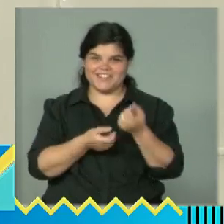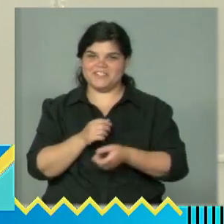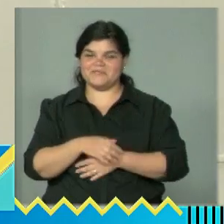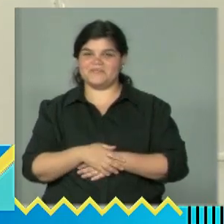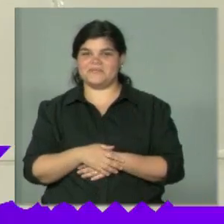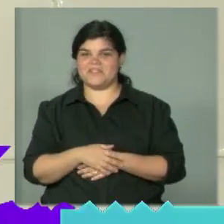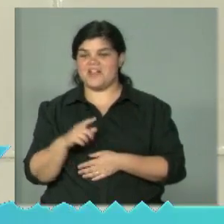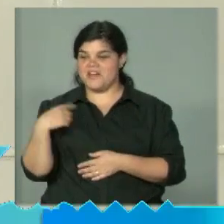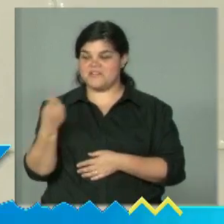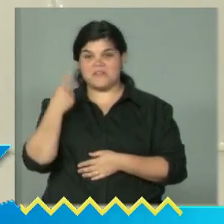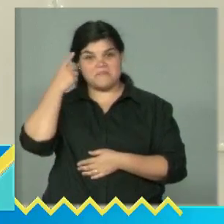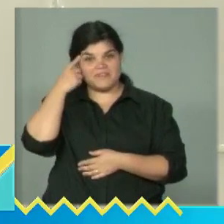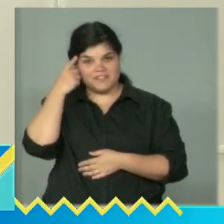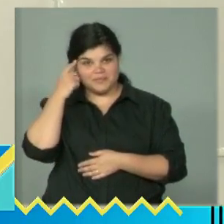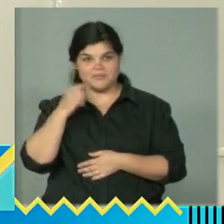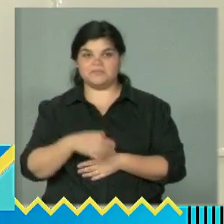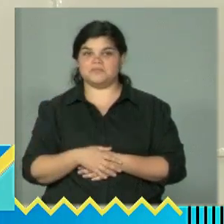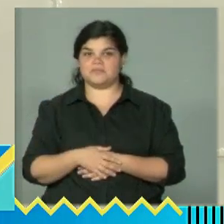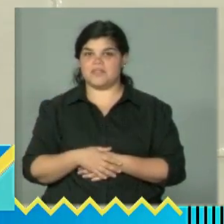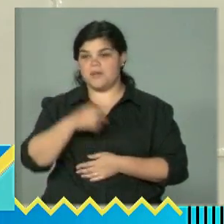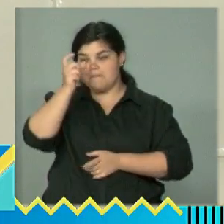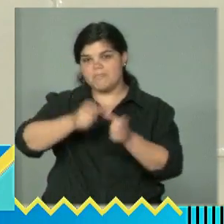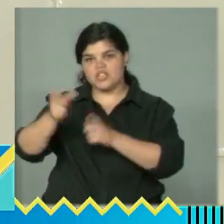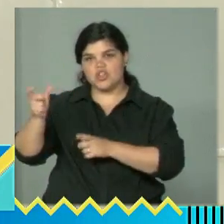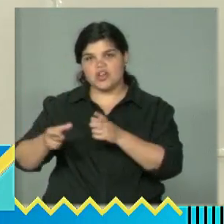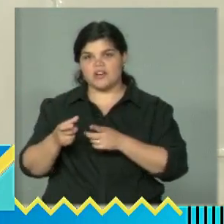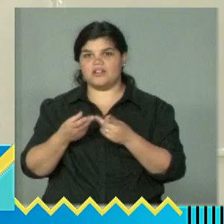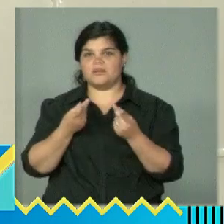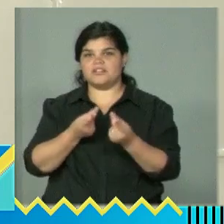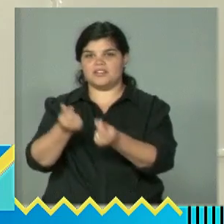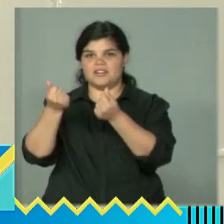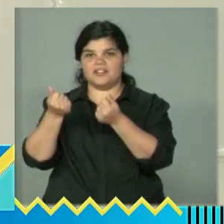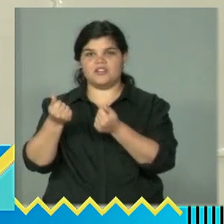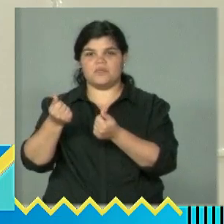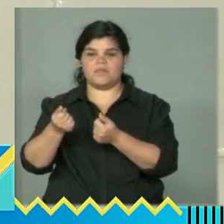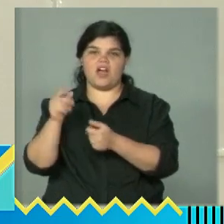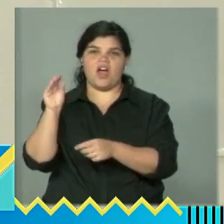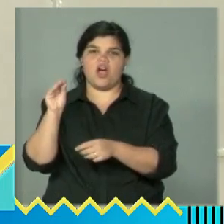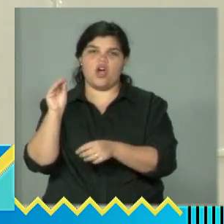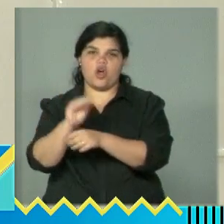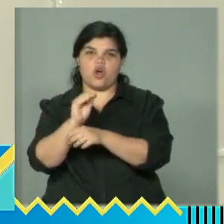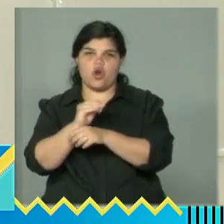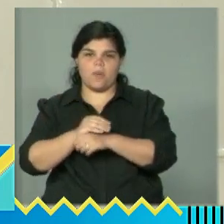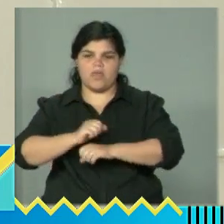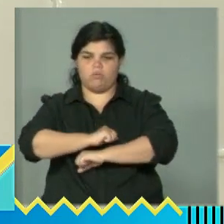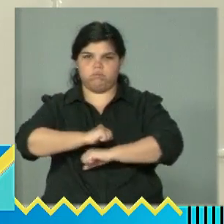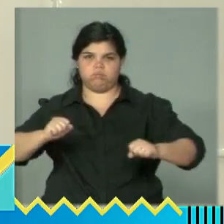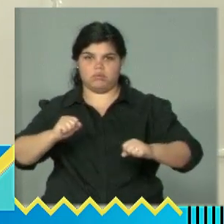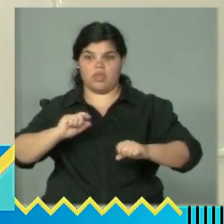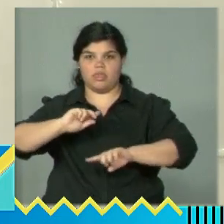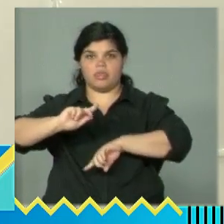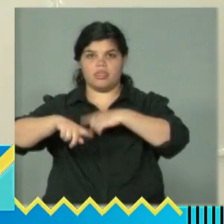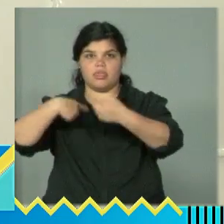como mucha gente compra comida chatarra. Y dijimos que también eso podía ser